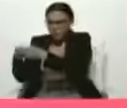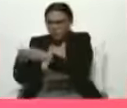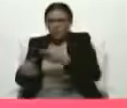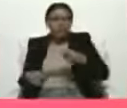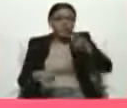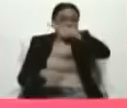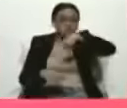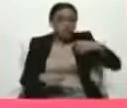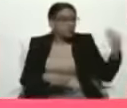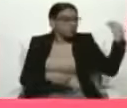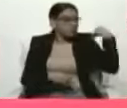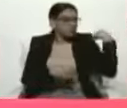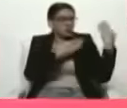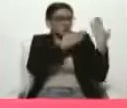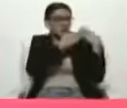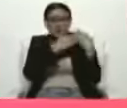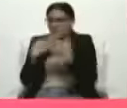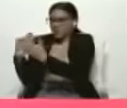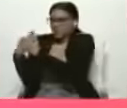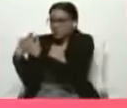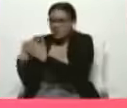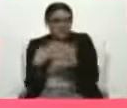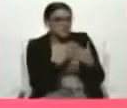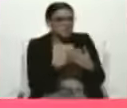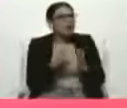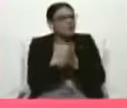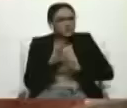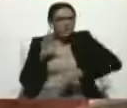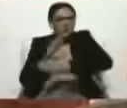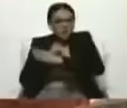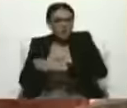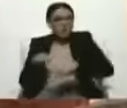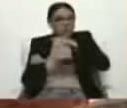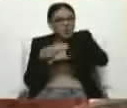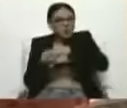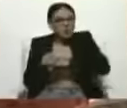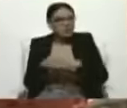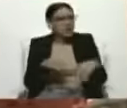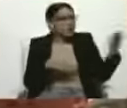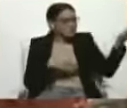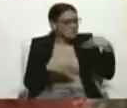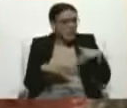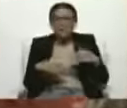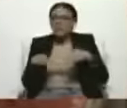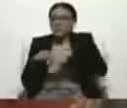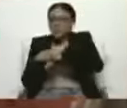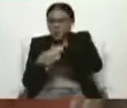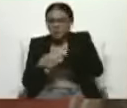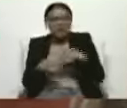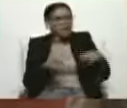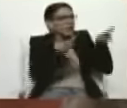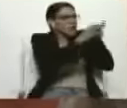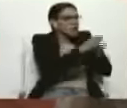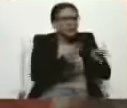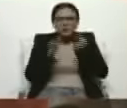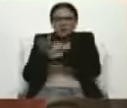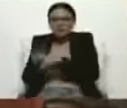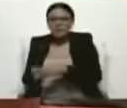ir a votar. ¿Eso es malo? Eso es muy bueno, la redundancia ahí es muy buena. ¿Cómo que dicen los abogados?